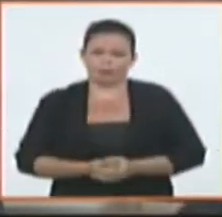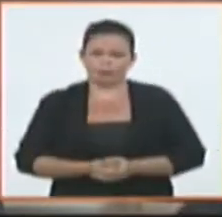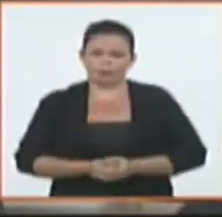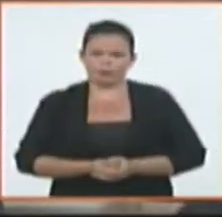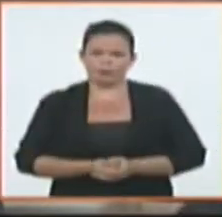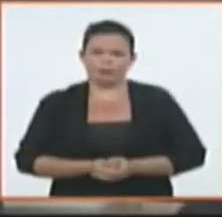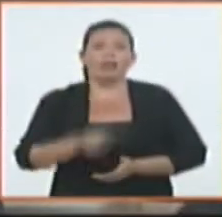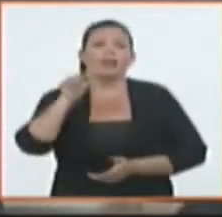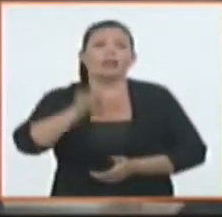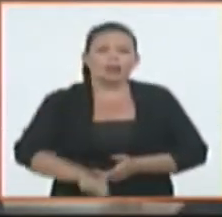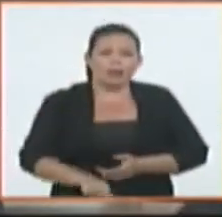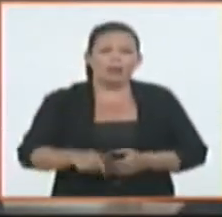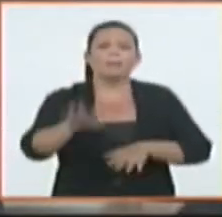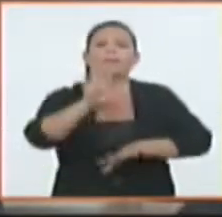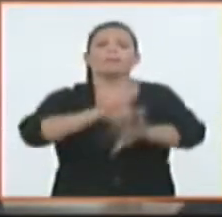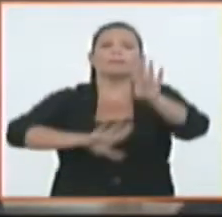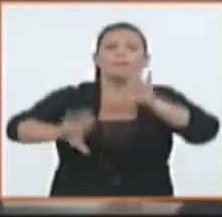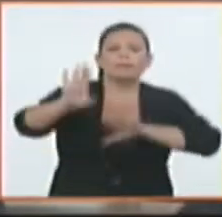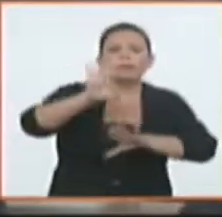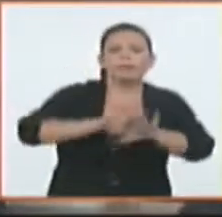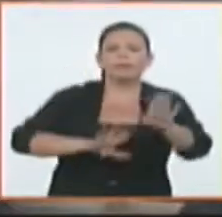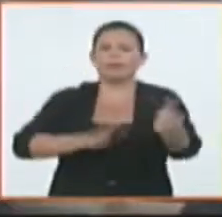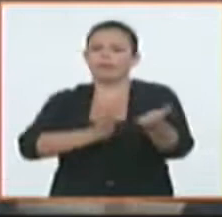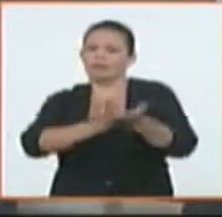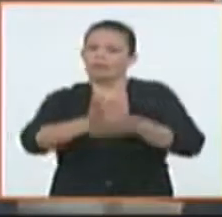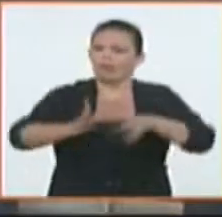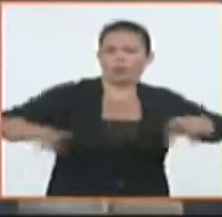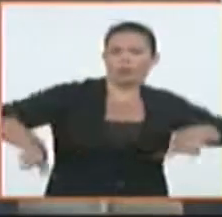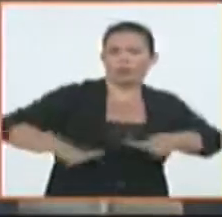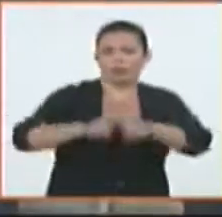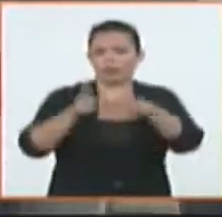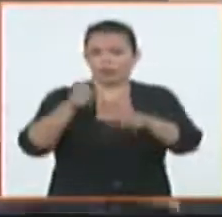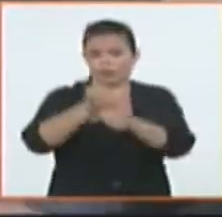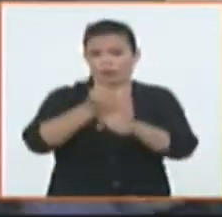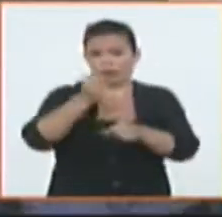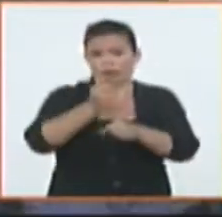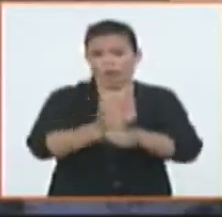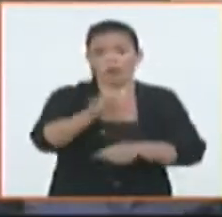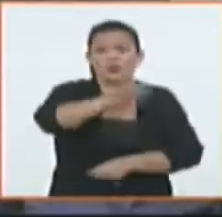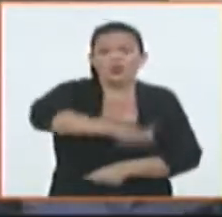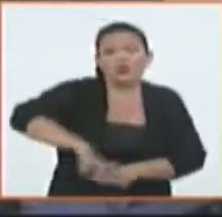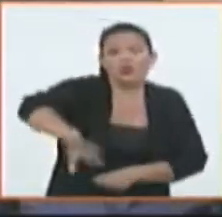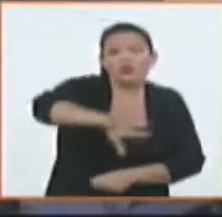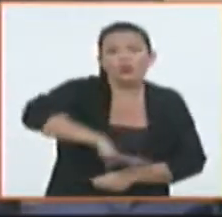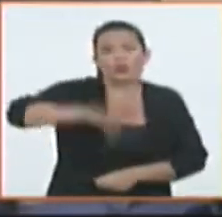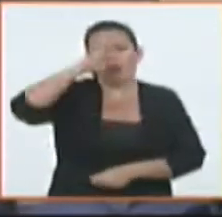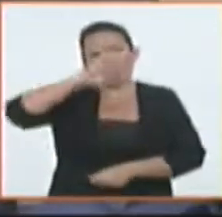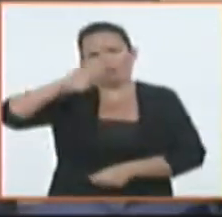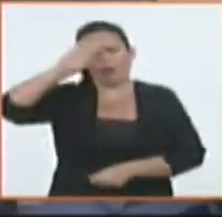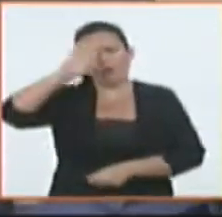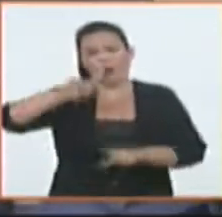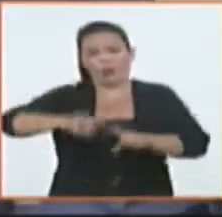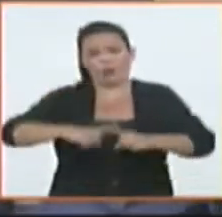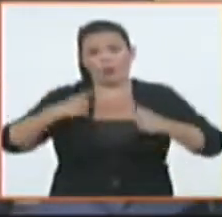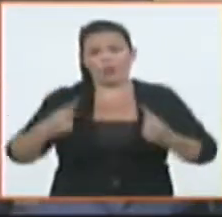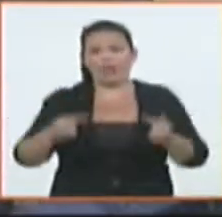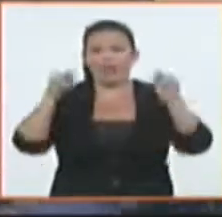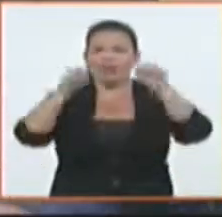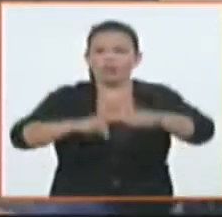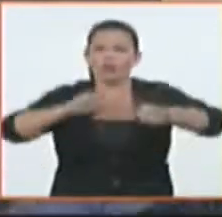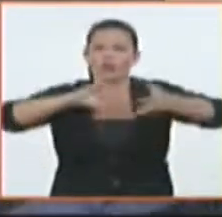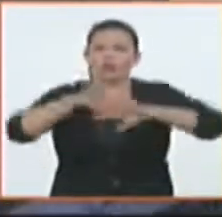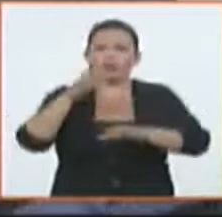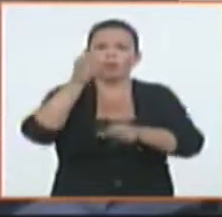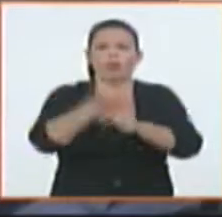la sostenibilidad y la viabilidad del socialismo en Cuba, porque esta es una manera de gobernar intrínseca de la revolución socialista